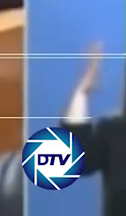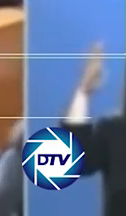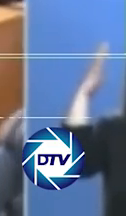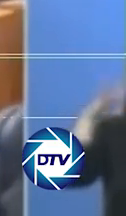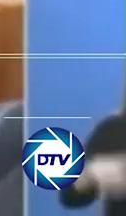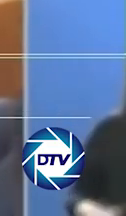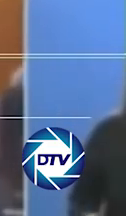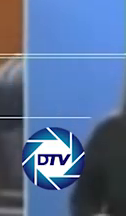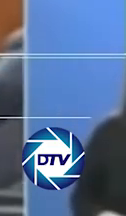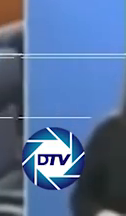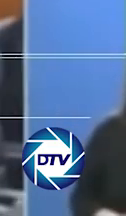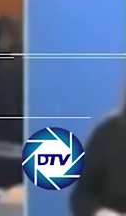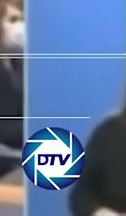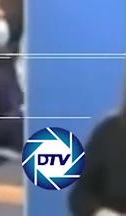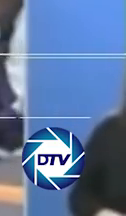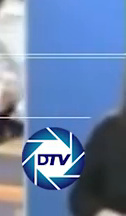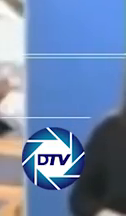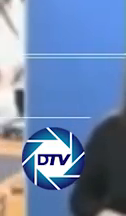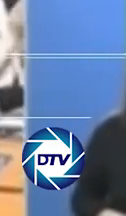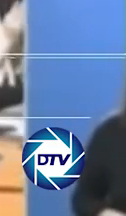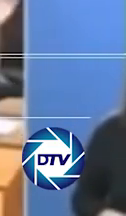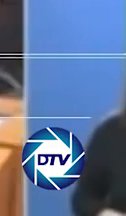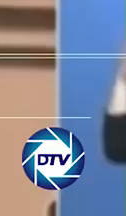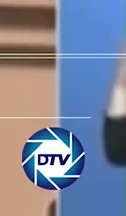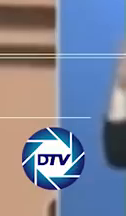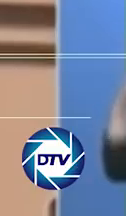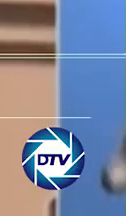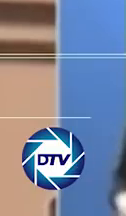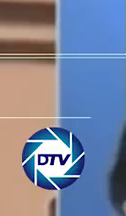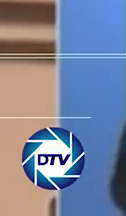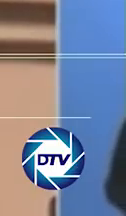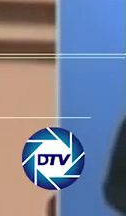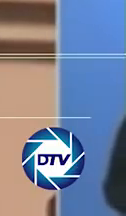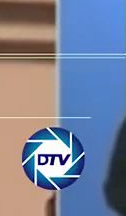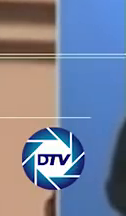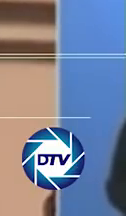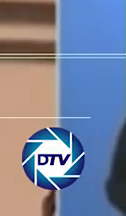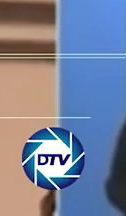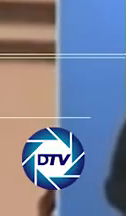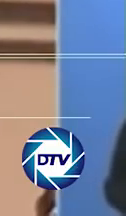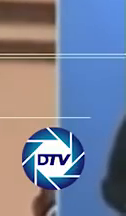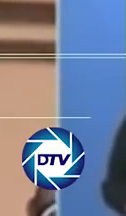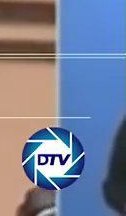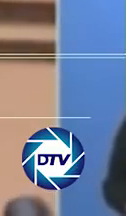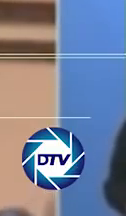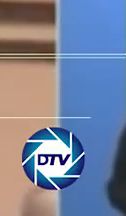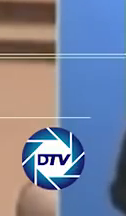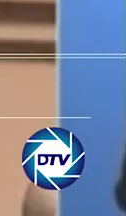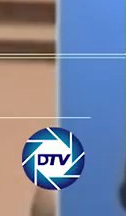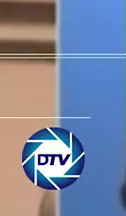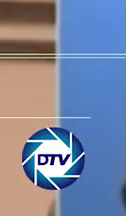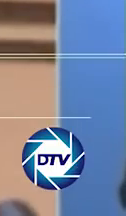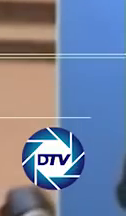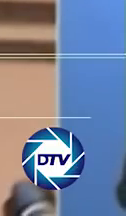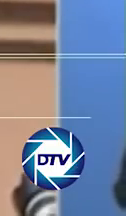sigo intentando que alguno de ellos me diga cómo llega a esa conclusión. Claro, teniendo en cuenta que ninguno llega a una conclusión normal, racional,